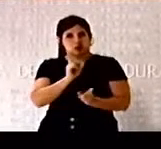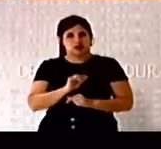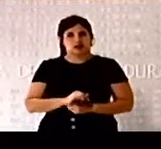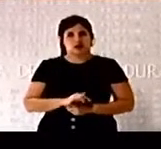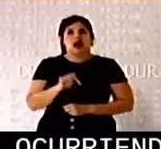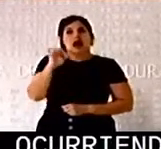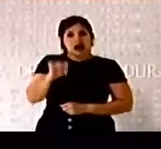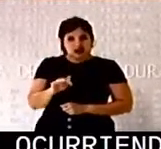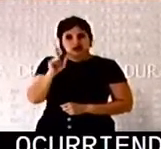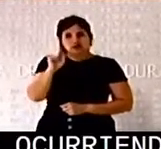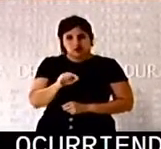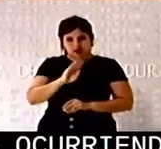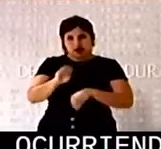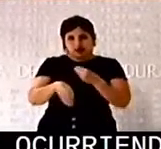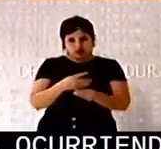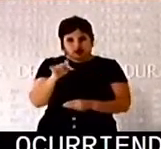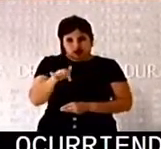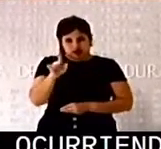en Extremadura. Aquí también.